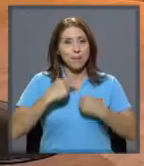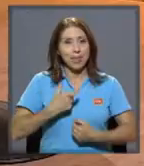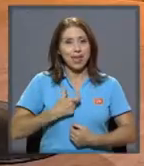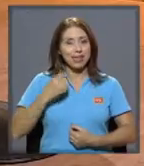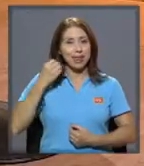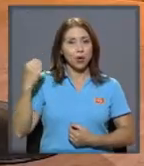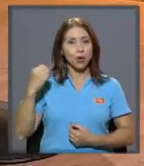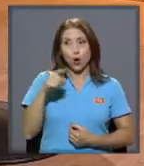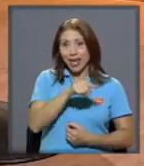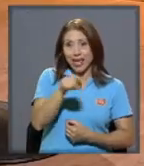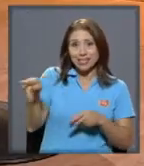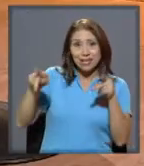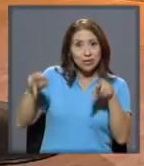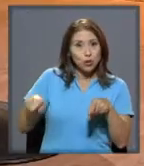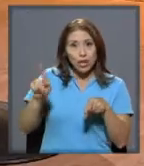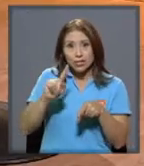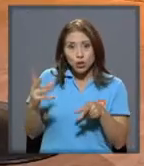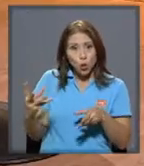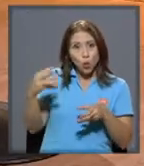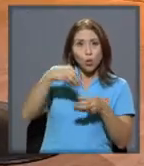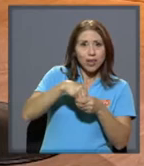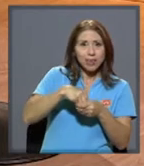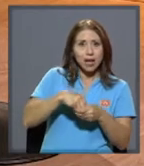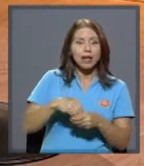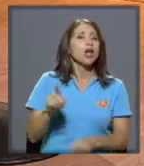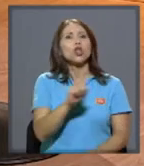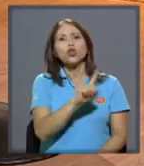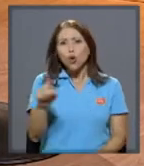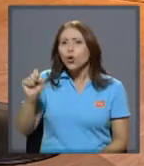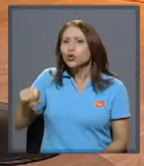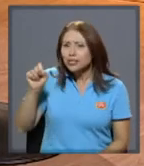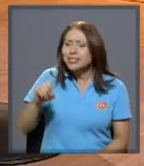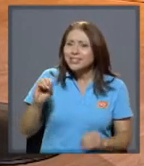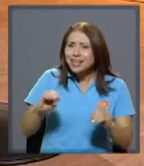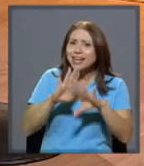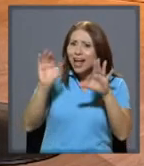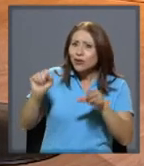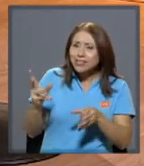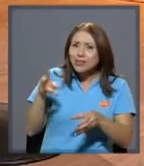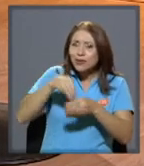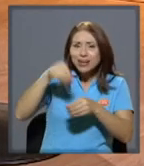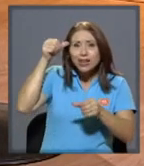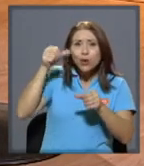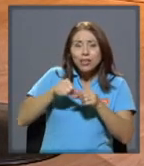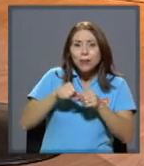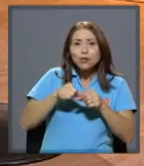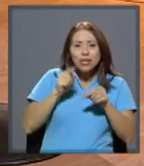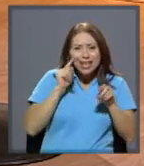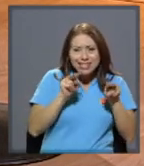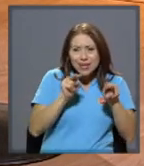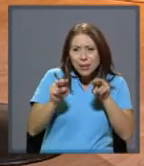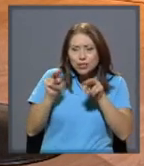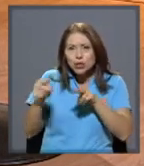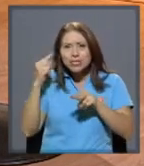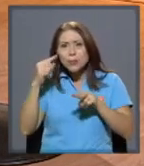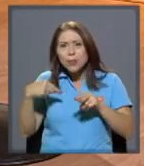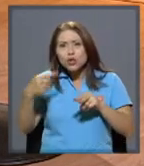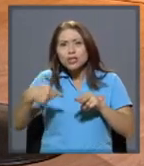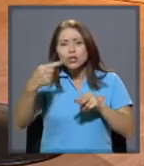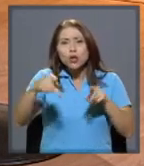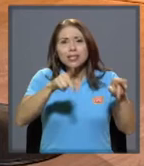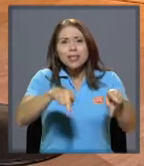No, sí, claro que sí cuentan. O sea, recordemos que las estimaciones y proyecciones de población sí toman en cuenta el componente